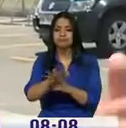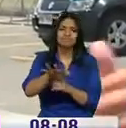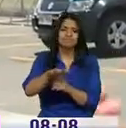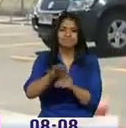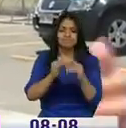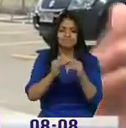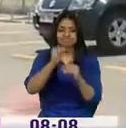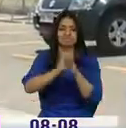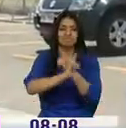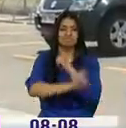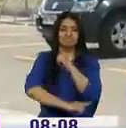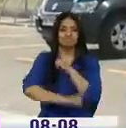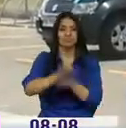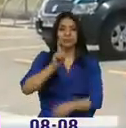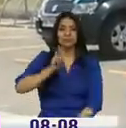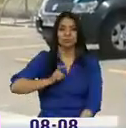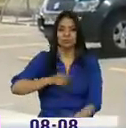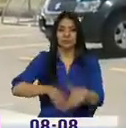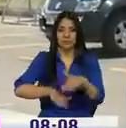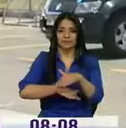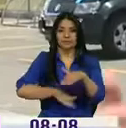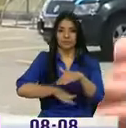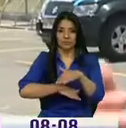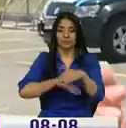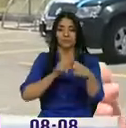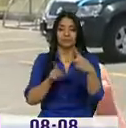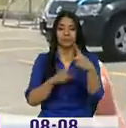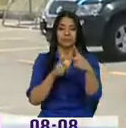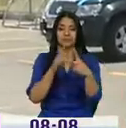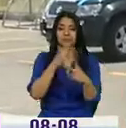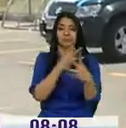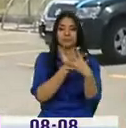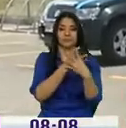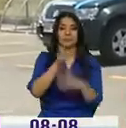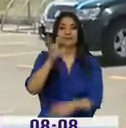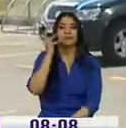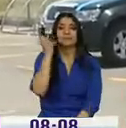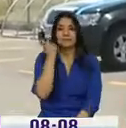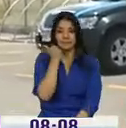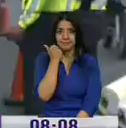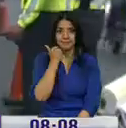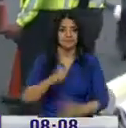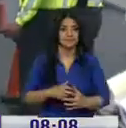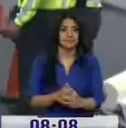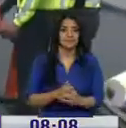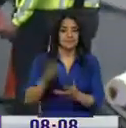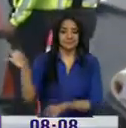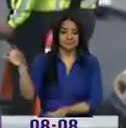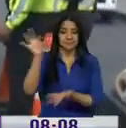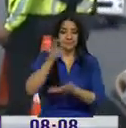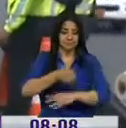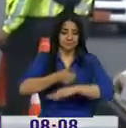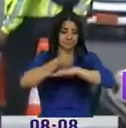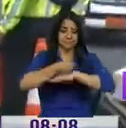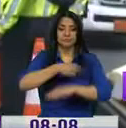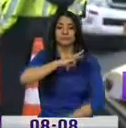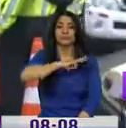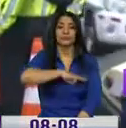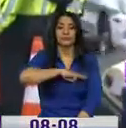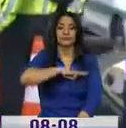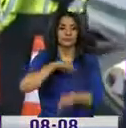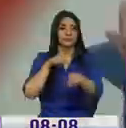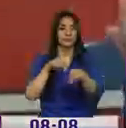una sanción de una remuneración básica unificada y la prisión de 3 días. Según los representantes de la Agencia Metropolitana de